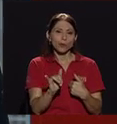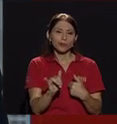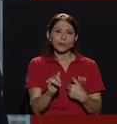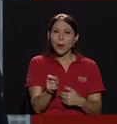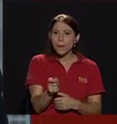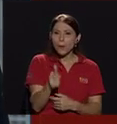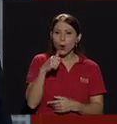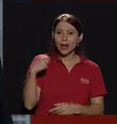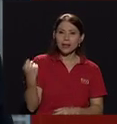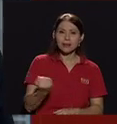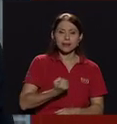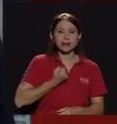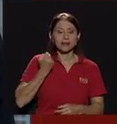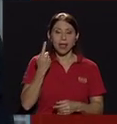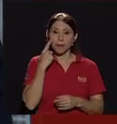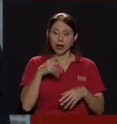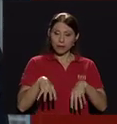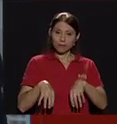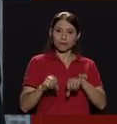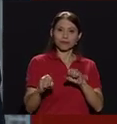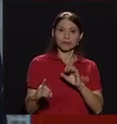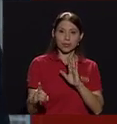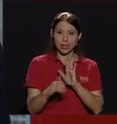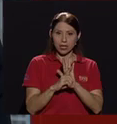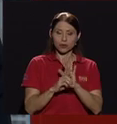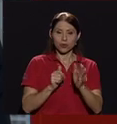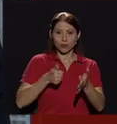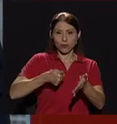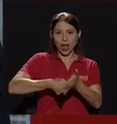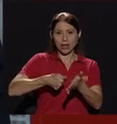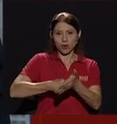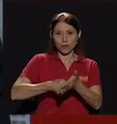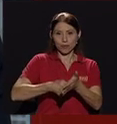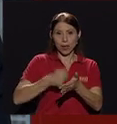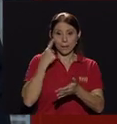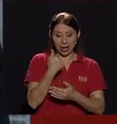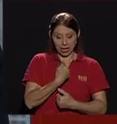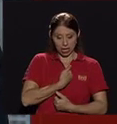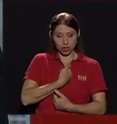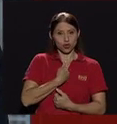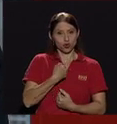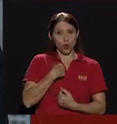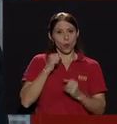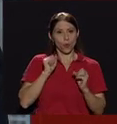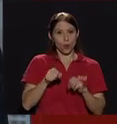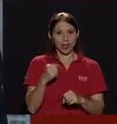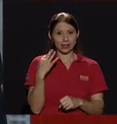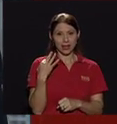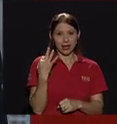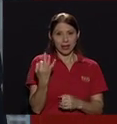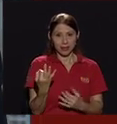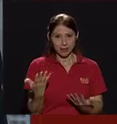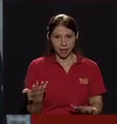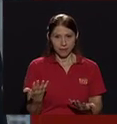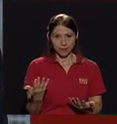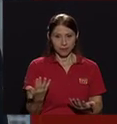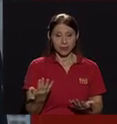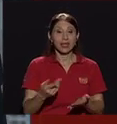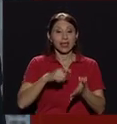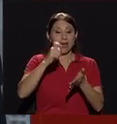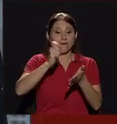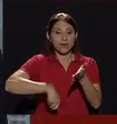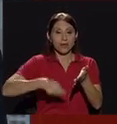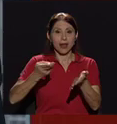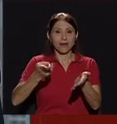poca intensidad, ¿verdad?, en el ejercicio del derecho al sufragio para yo ser electa. Y la